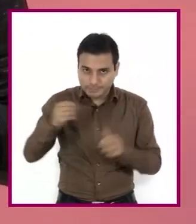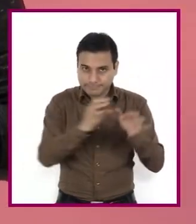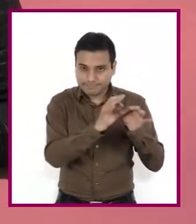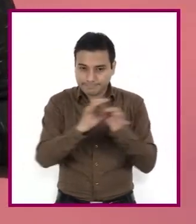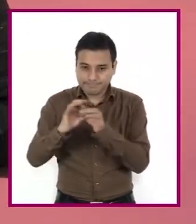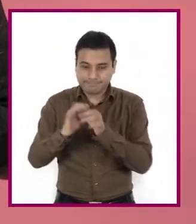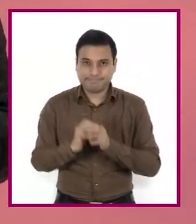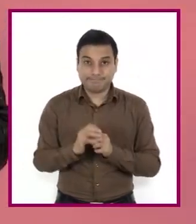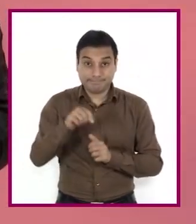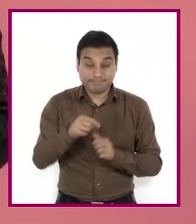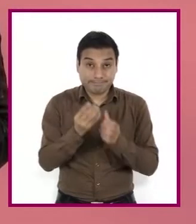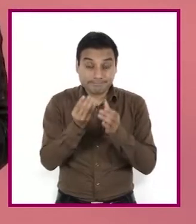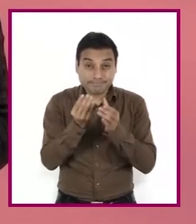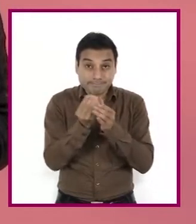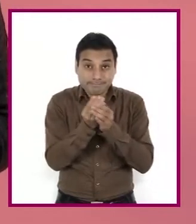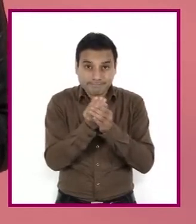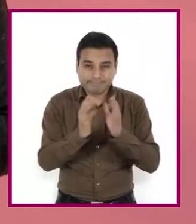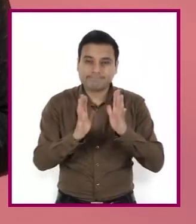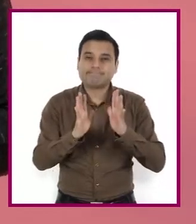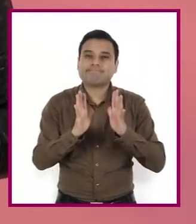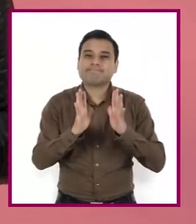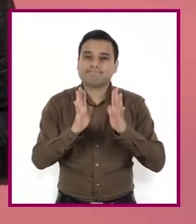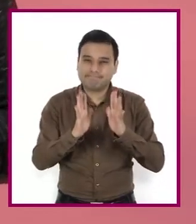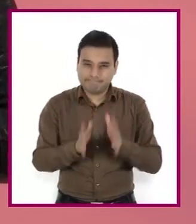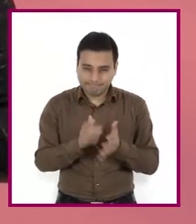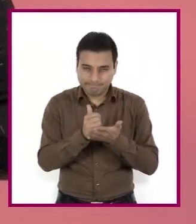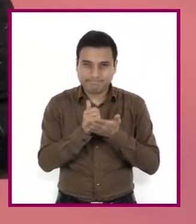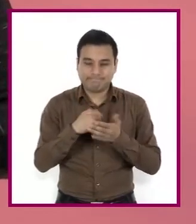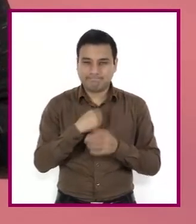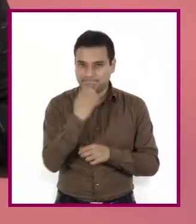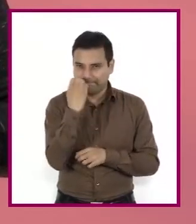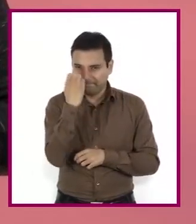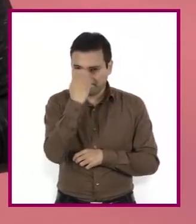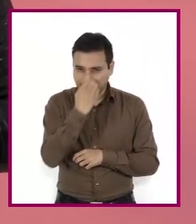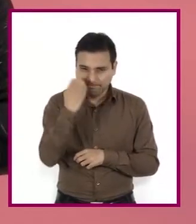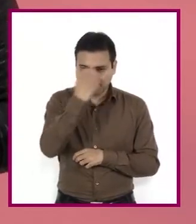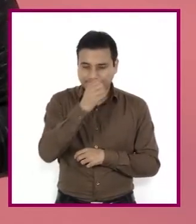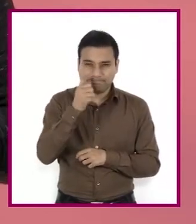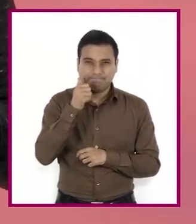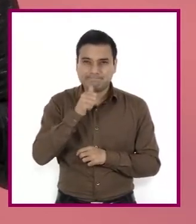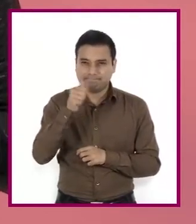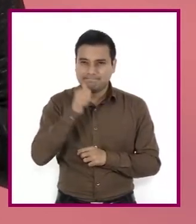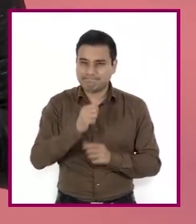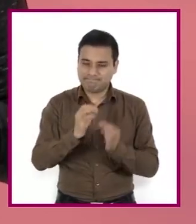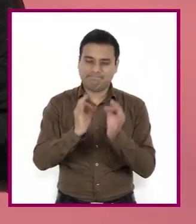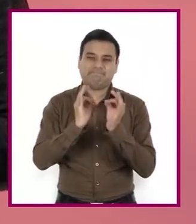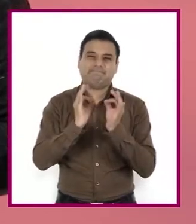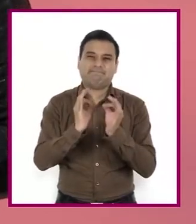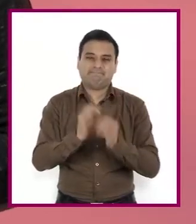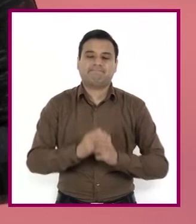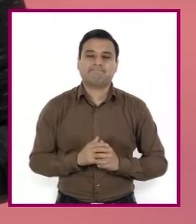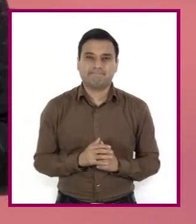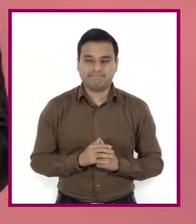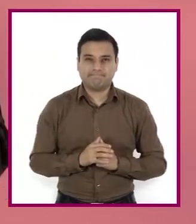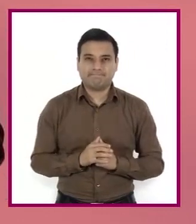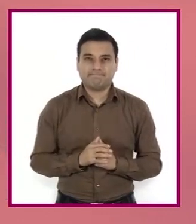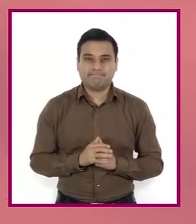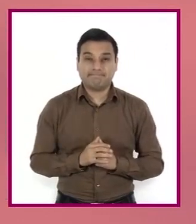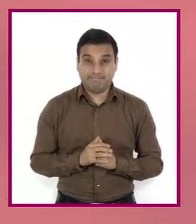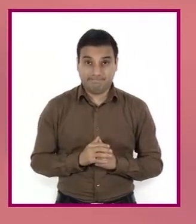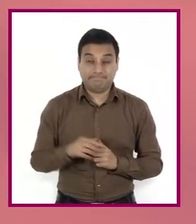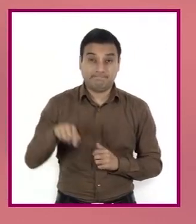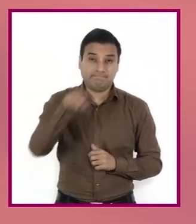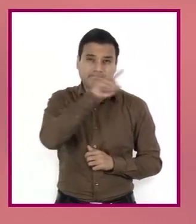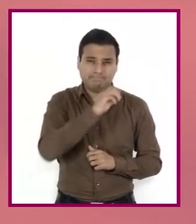con esta sesión se ha despertado mi lado analítico para obtener de la mejor forma las ideas principales de diversos textos. Les invito a